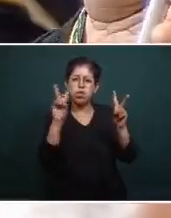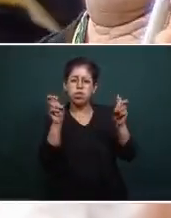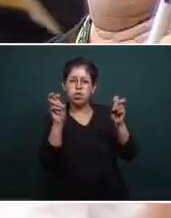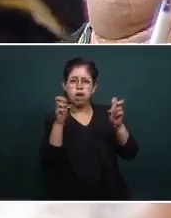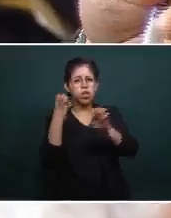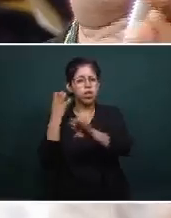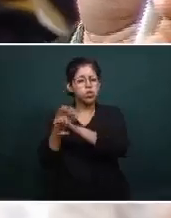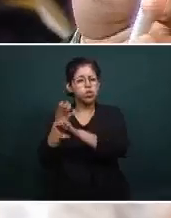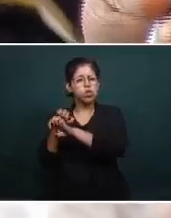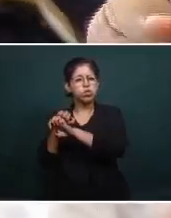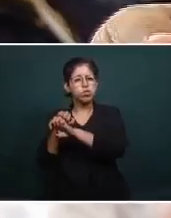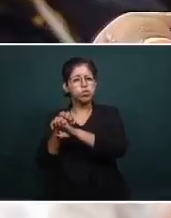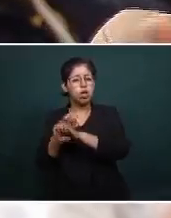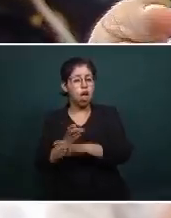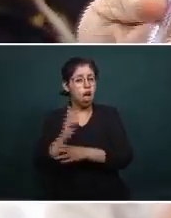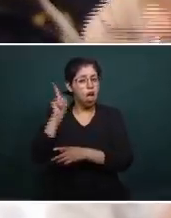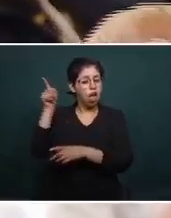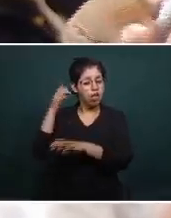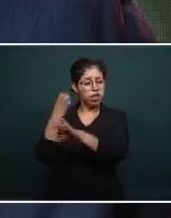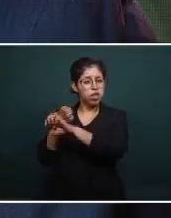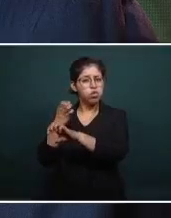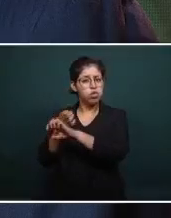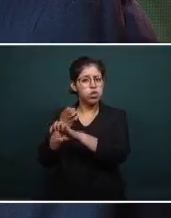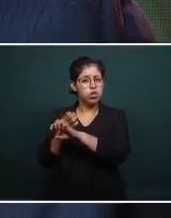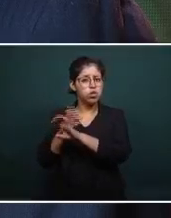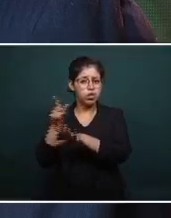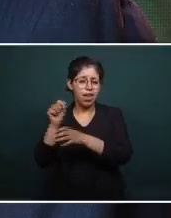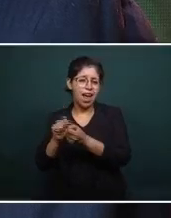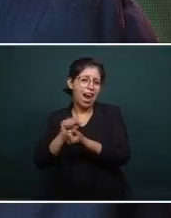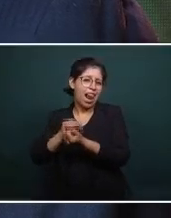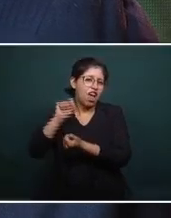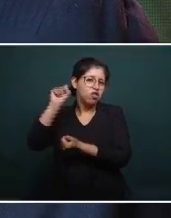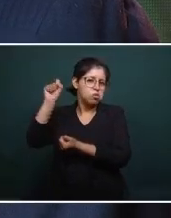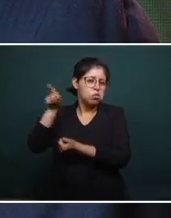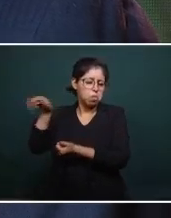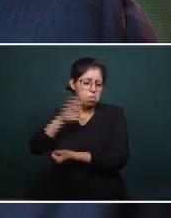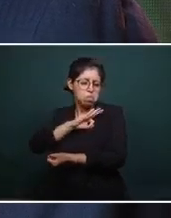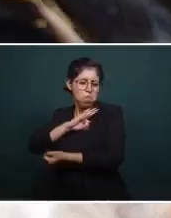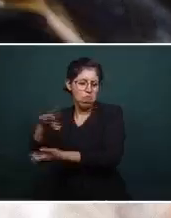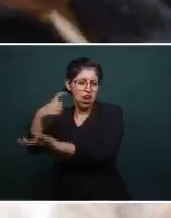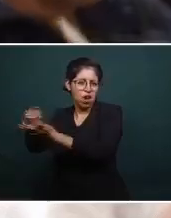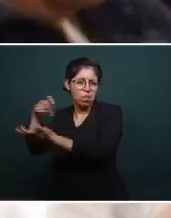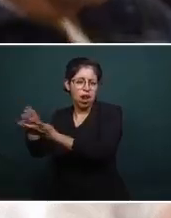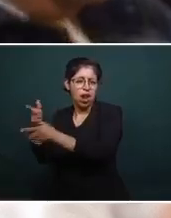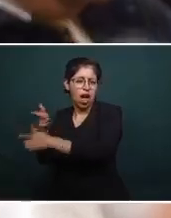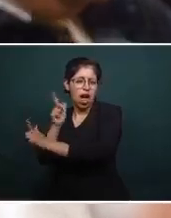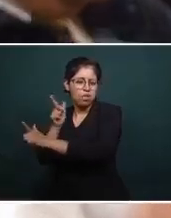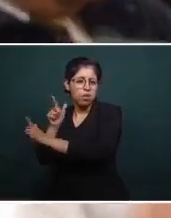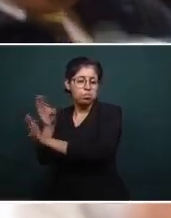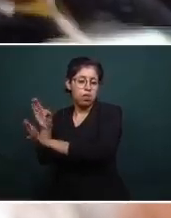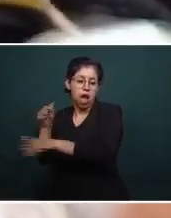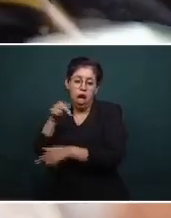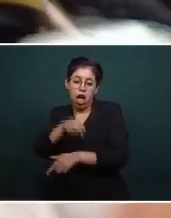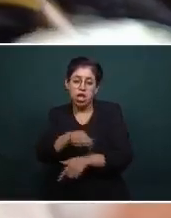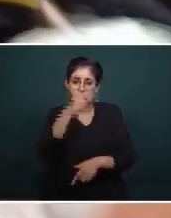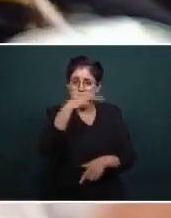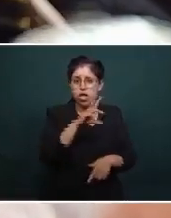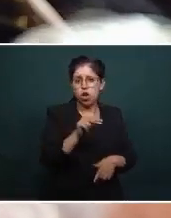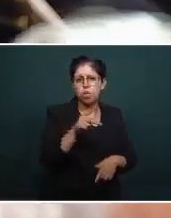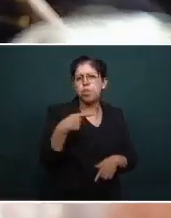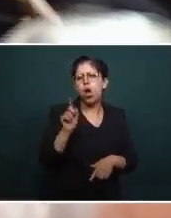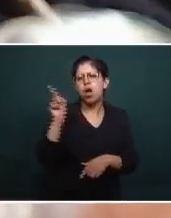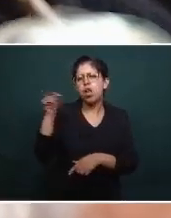episodio en Estados Unidos, pero allá hay una enmienda a la Constitución que permite el derecho de portar un arma.